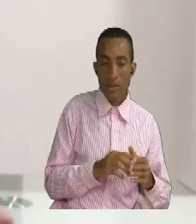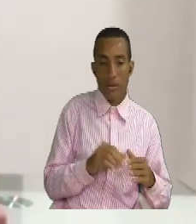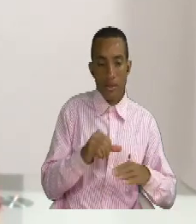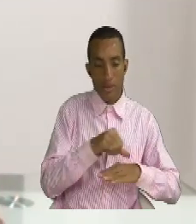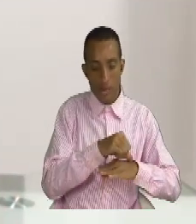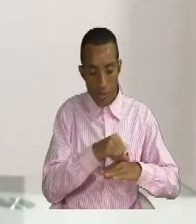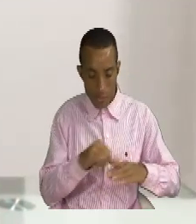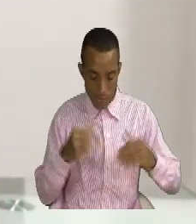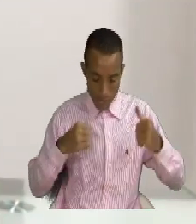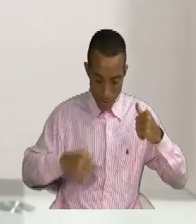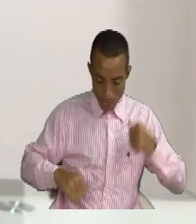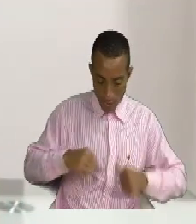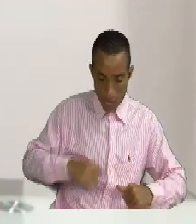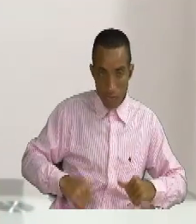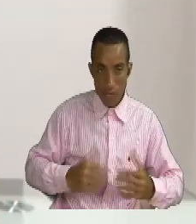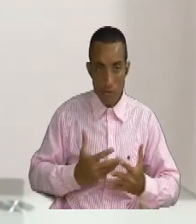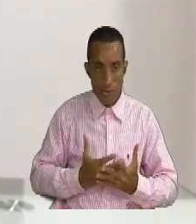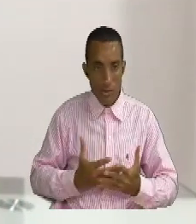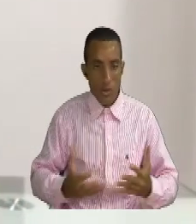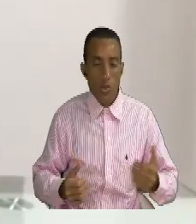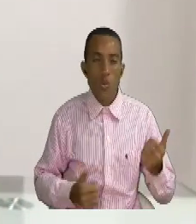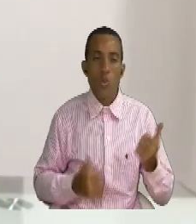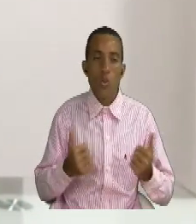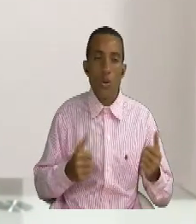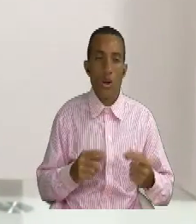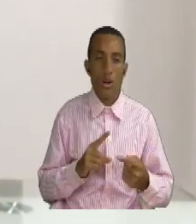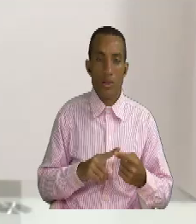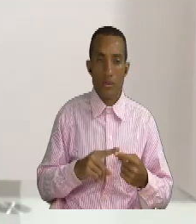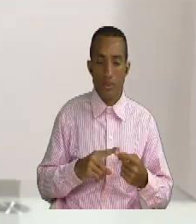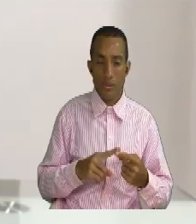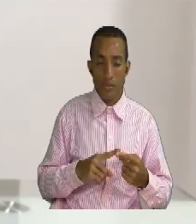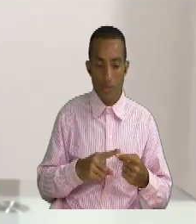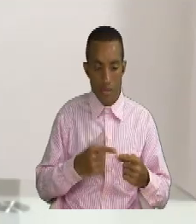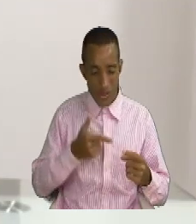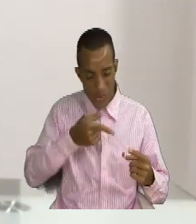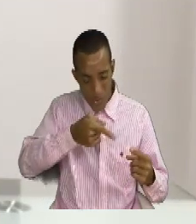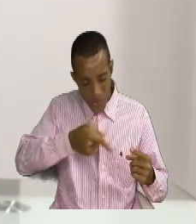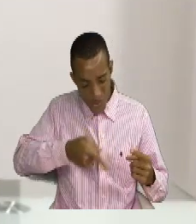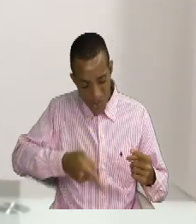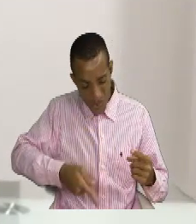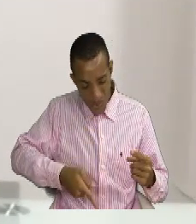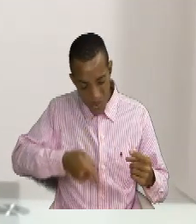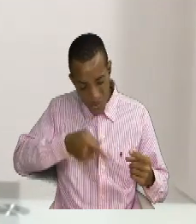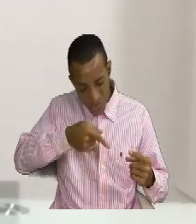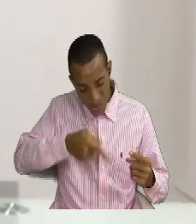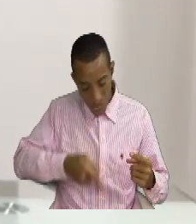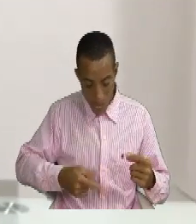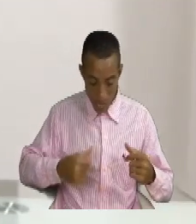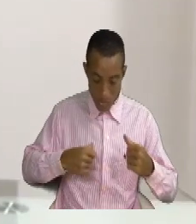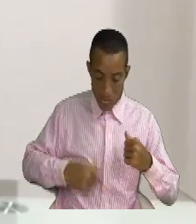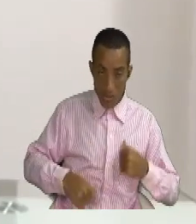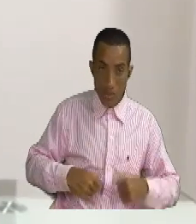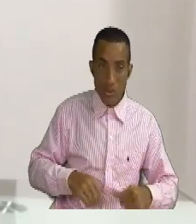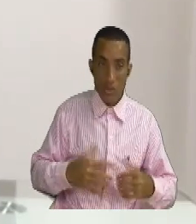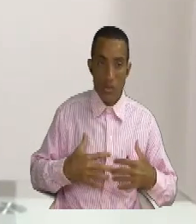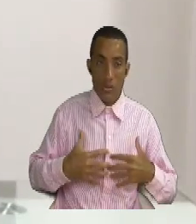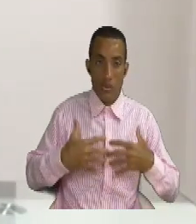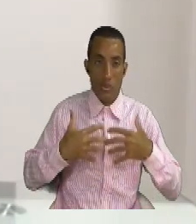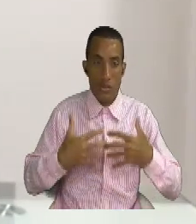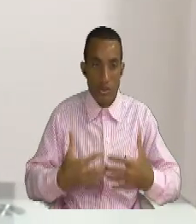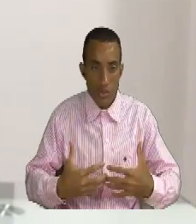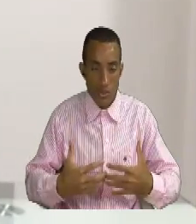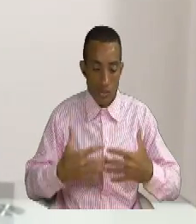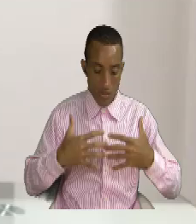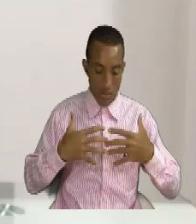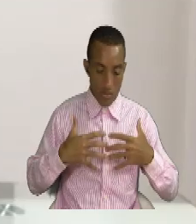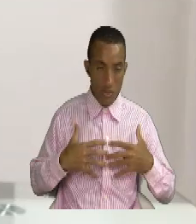estética, como cuáles, como lipoláser, liposucción tradicional, mamoplastia de aumento, mamoplastia de